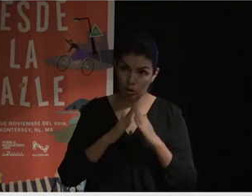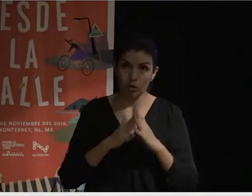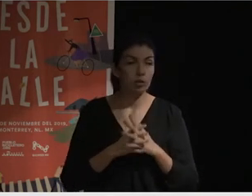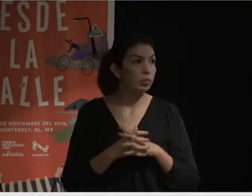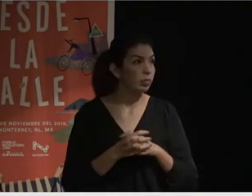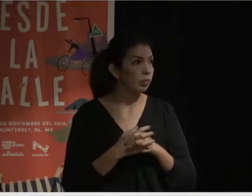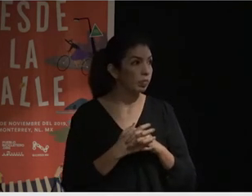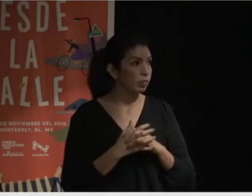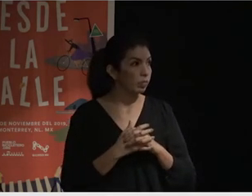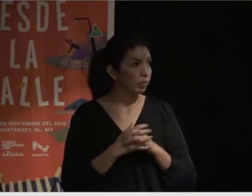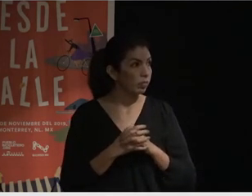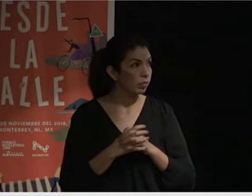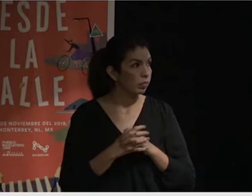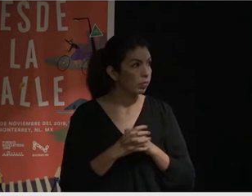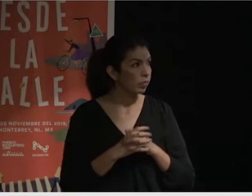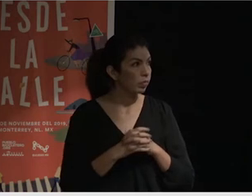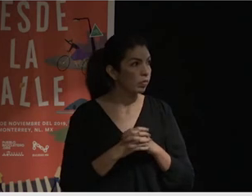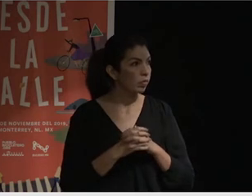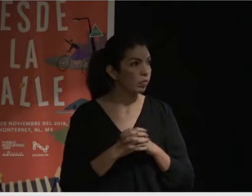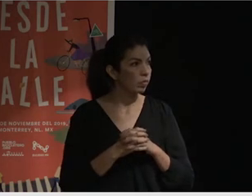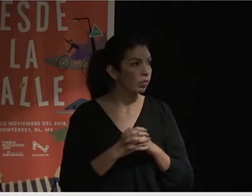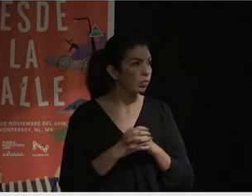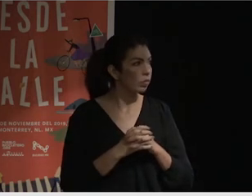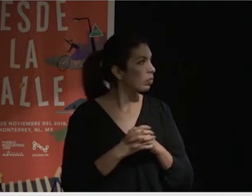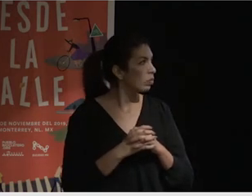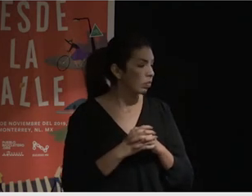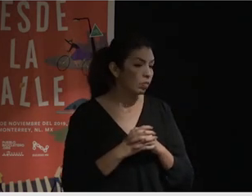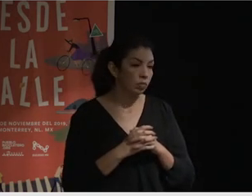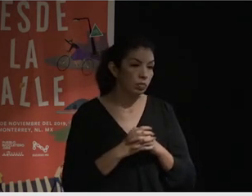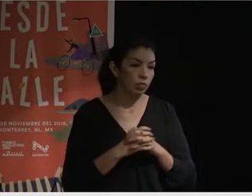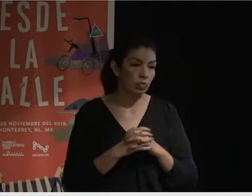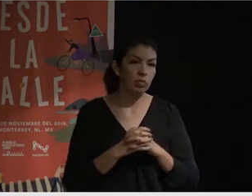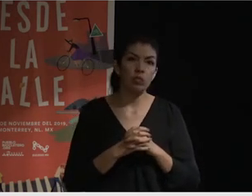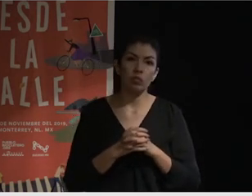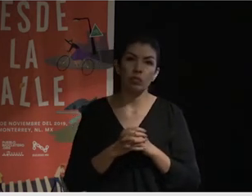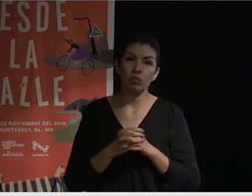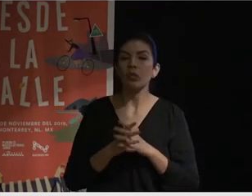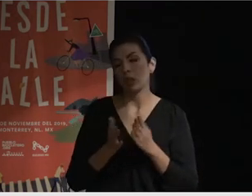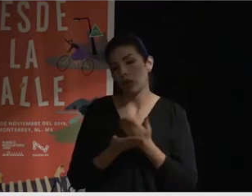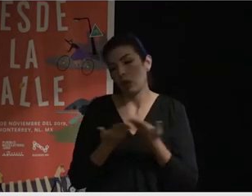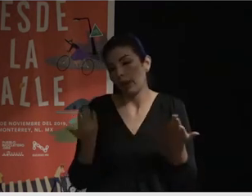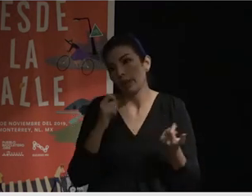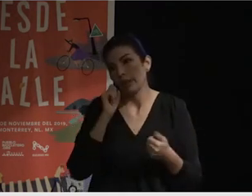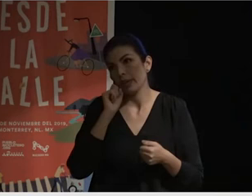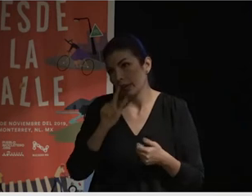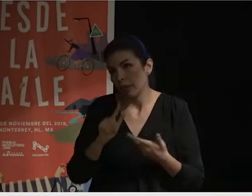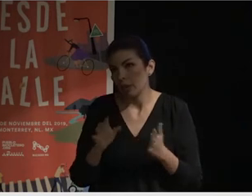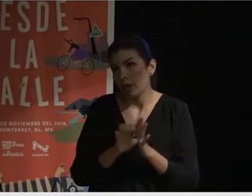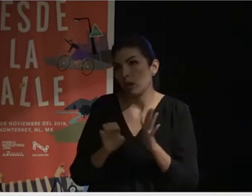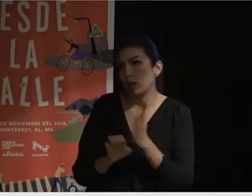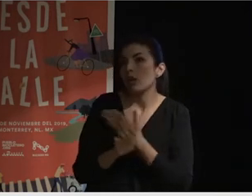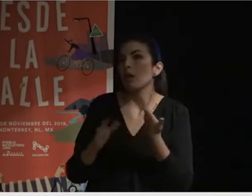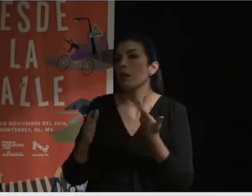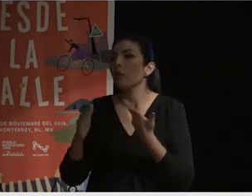Sí, y digo, al final el día el tema aquí también es algo que nosotros vemos, ¿quién quiere prestarle al pobre, ¿no? Porque el miedo es, ¿y si no